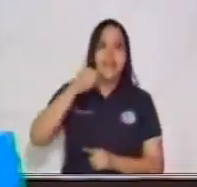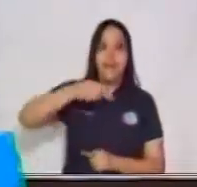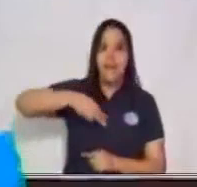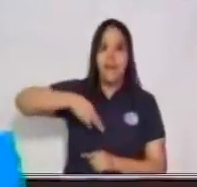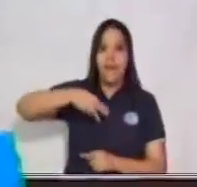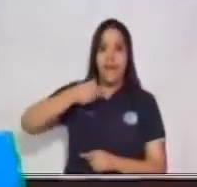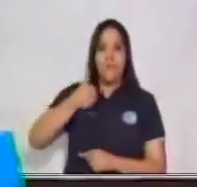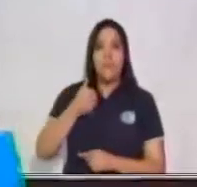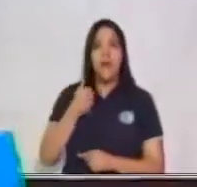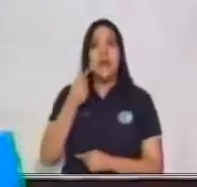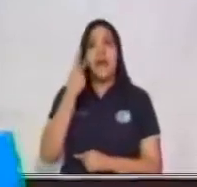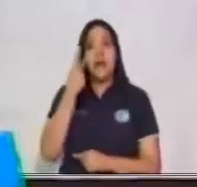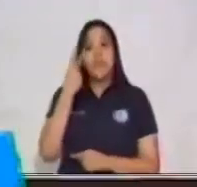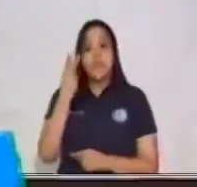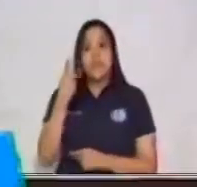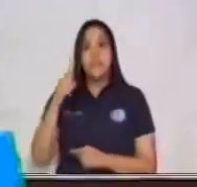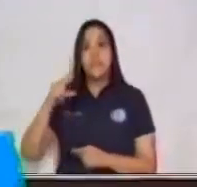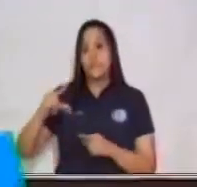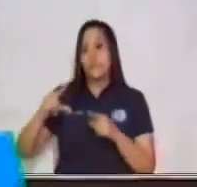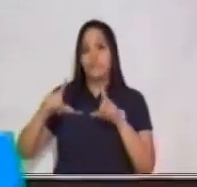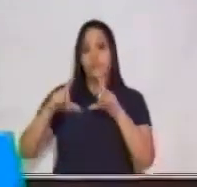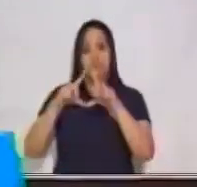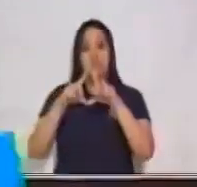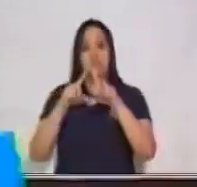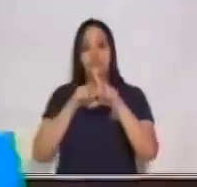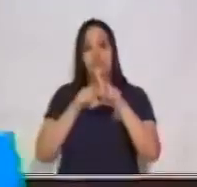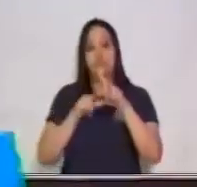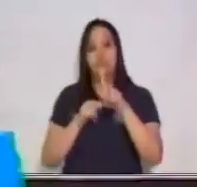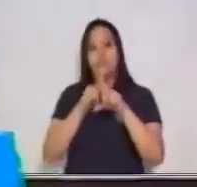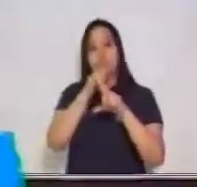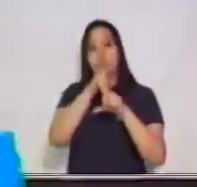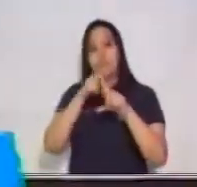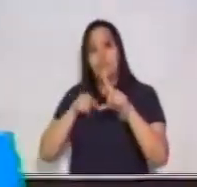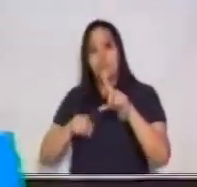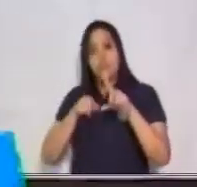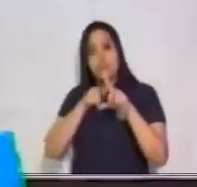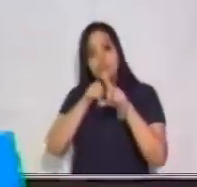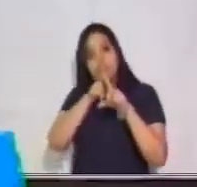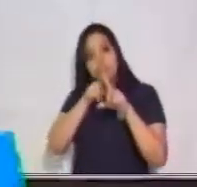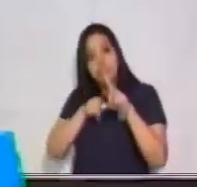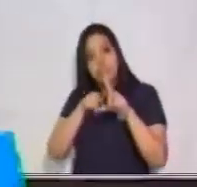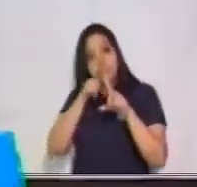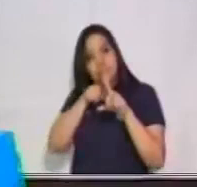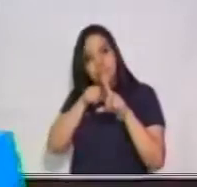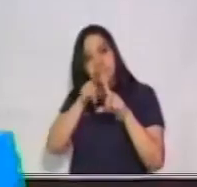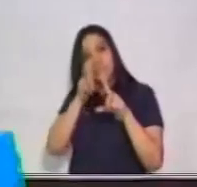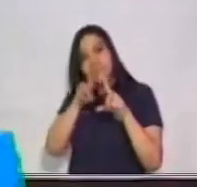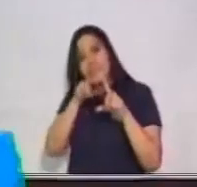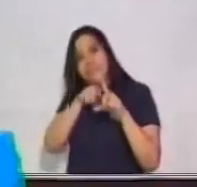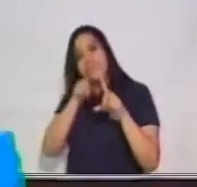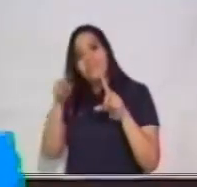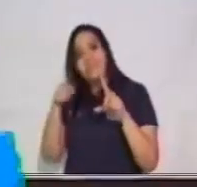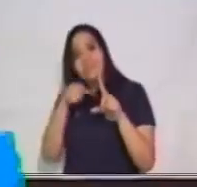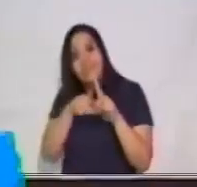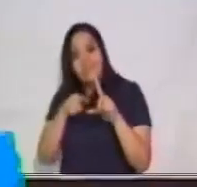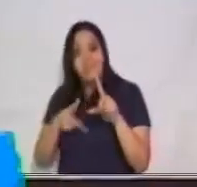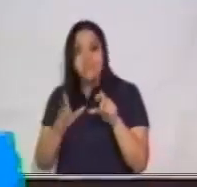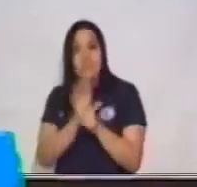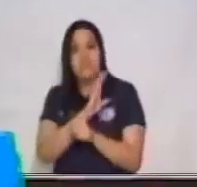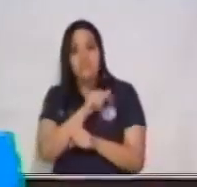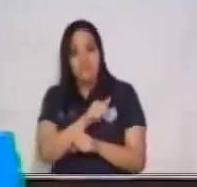Entonces, dense cuenta, necesitamos los dos lados y el ángulo que queda en el vértice de esos